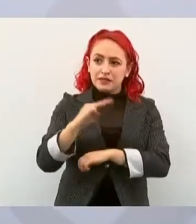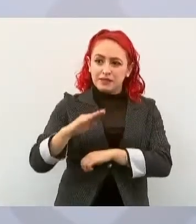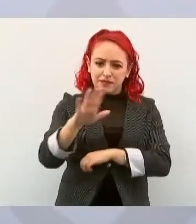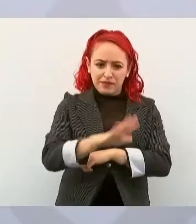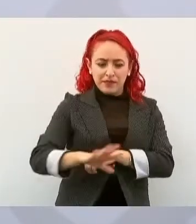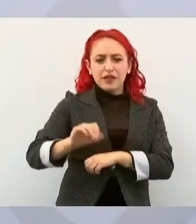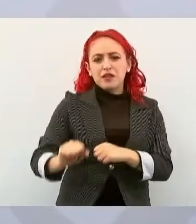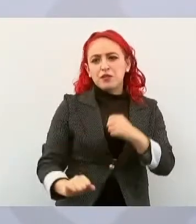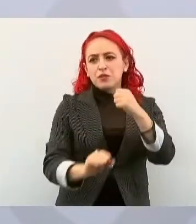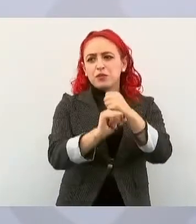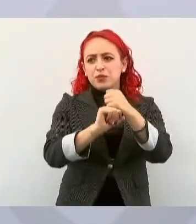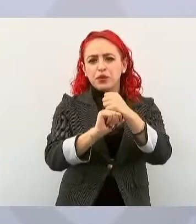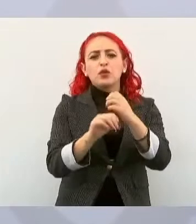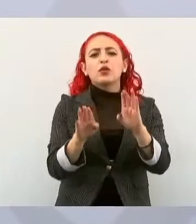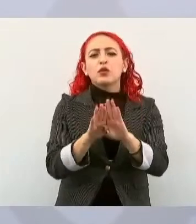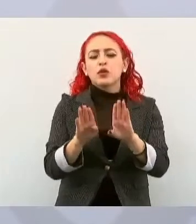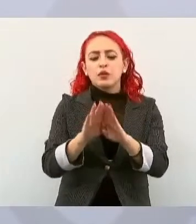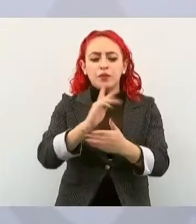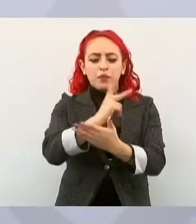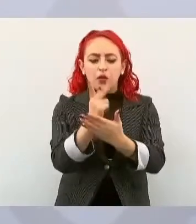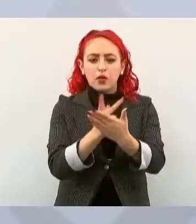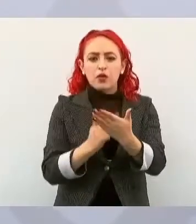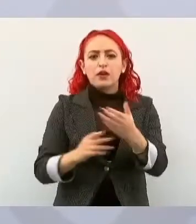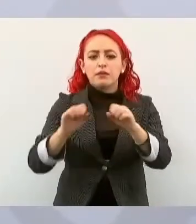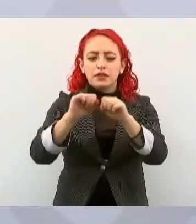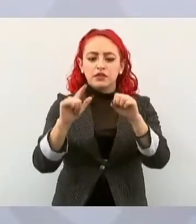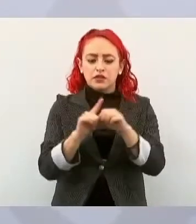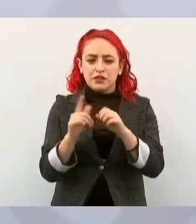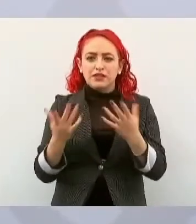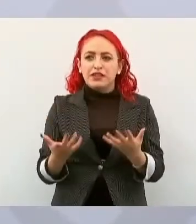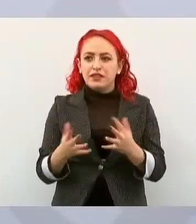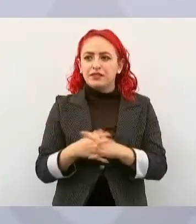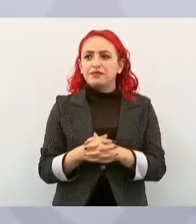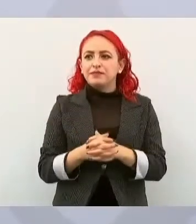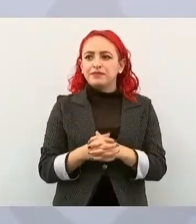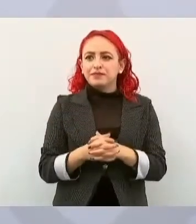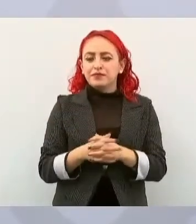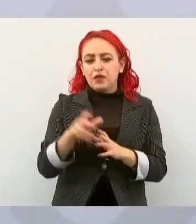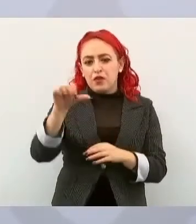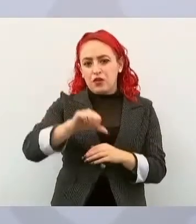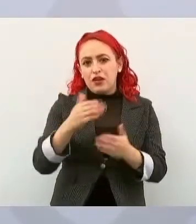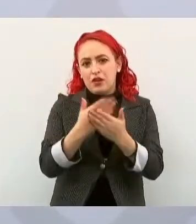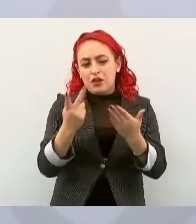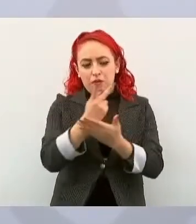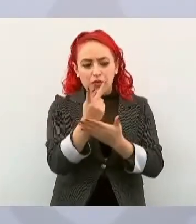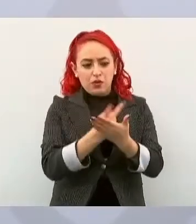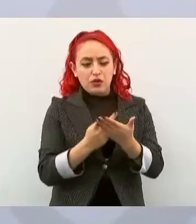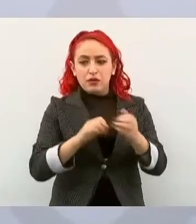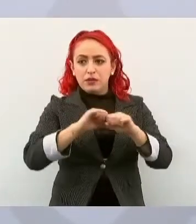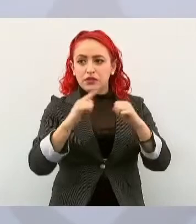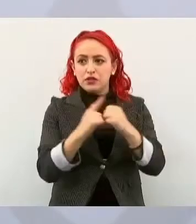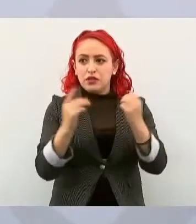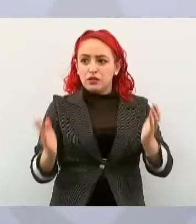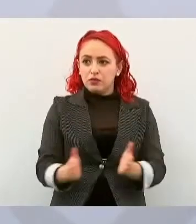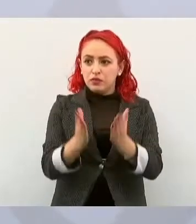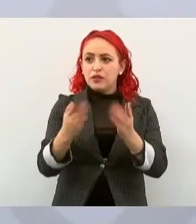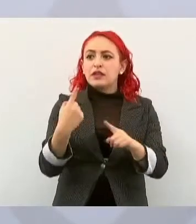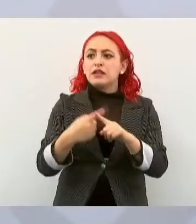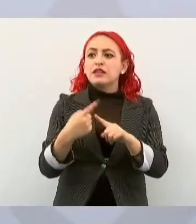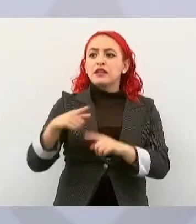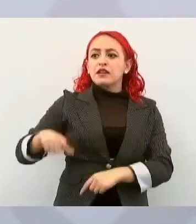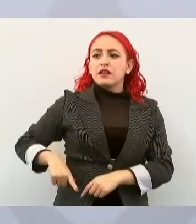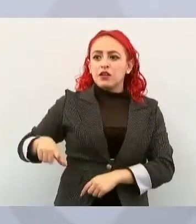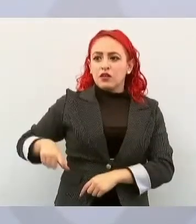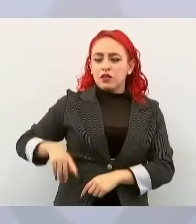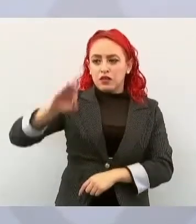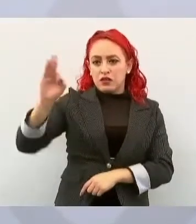el fortalecimiento a través de los programas sociales, son los programas sociales impulsados por el gobierno